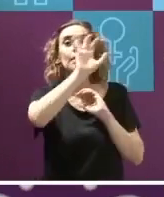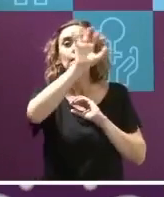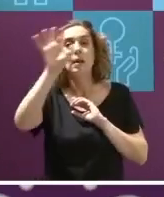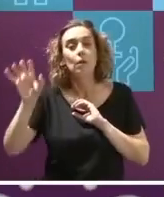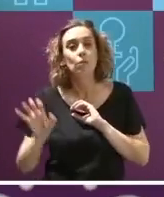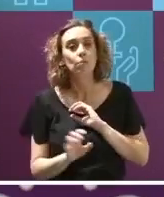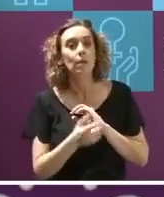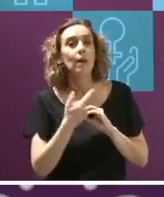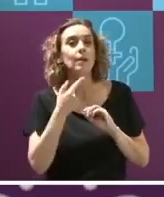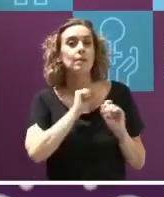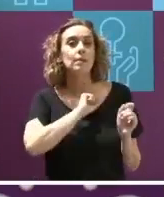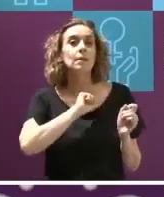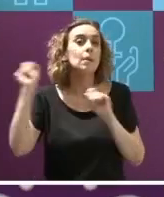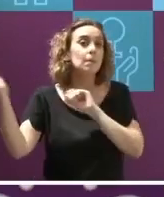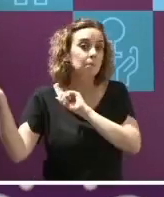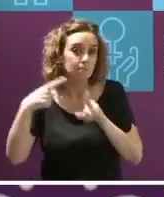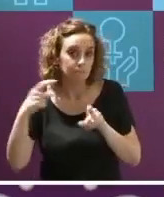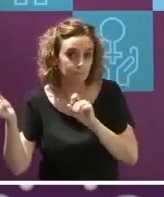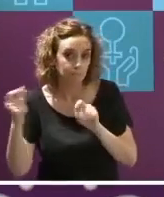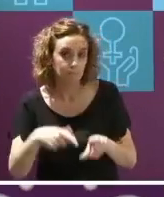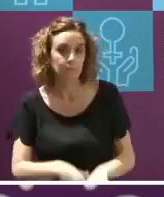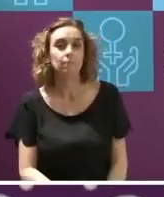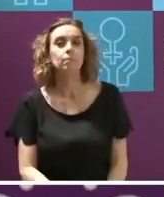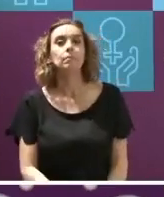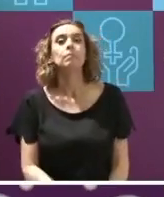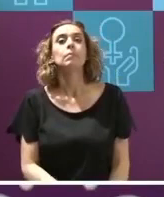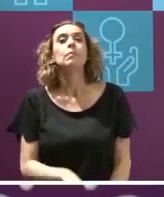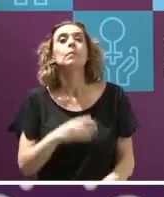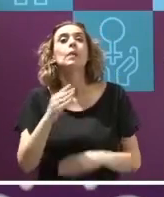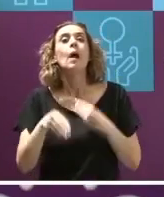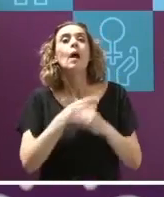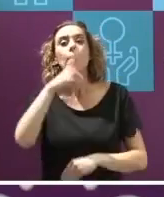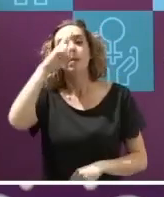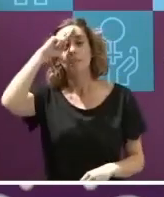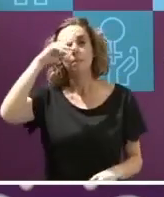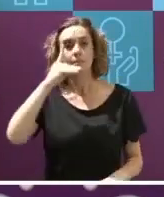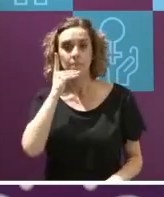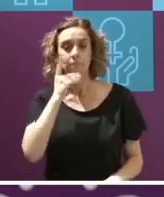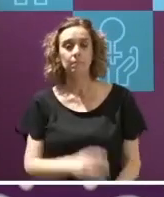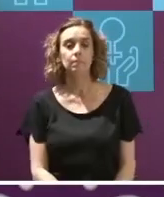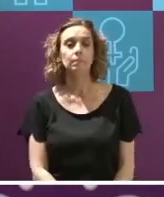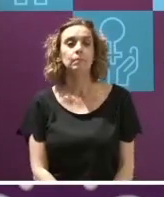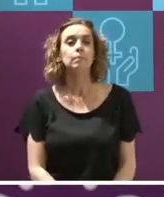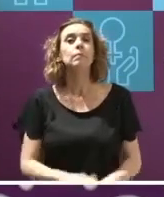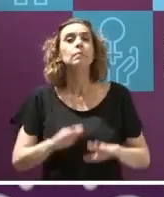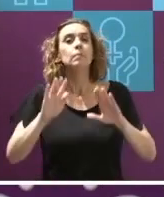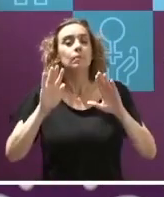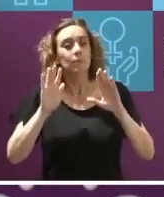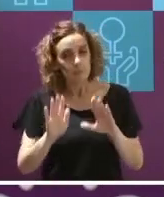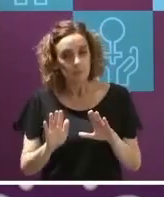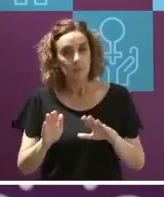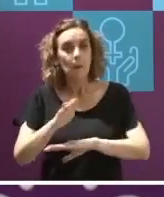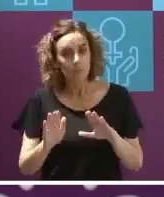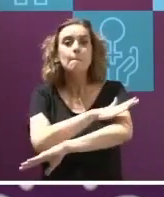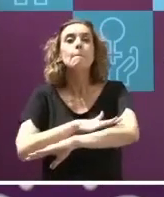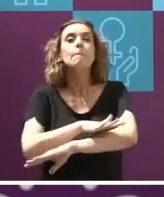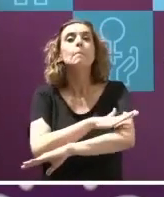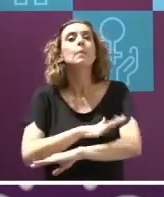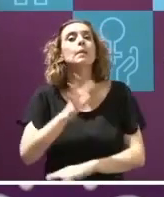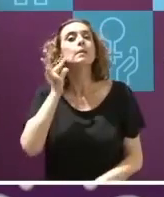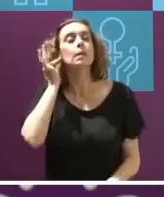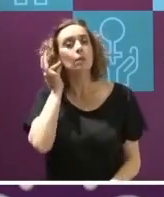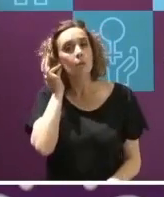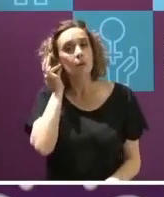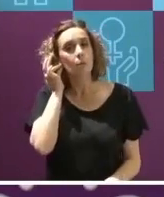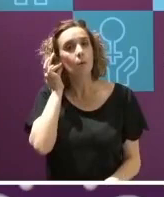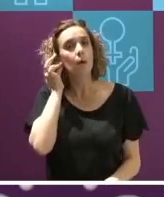mayor flujo migratorio hacia la República Dominicana. Entonces, desde el Ministerio de la Mujer,